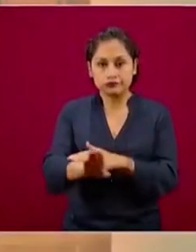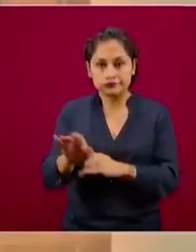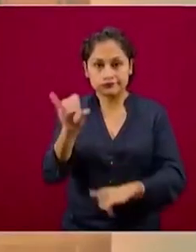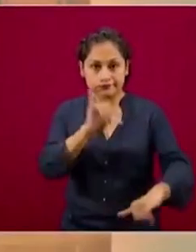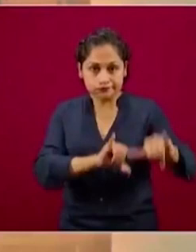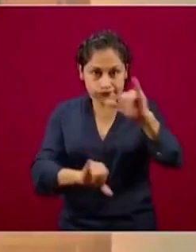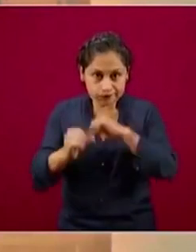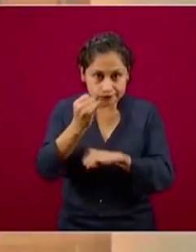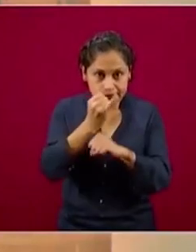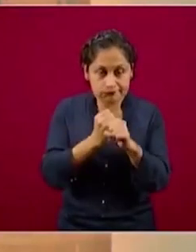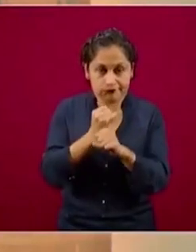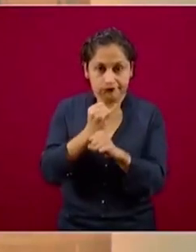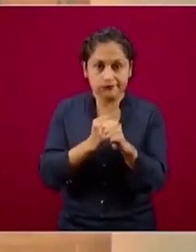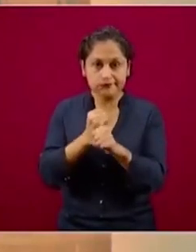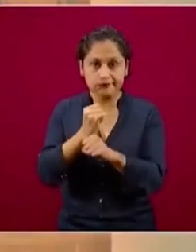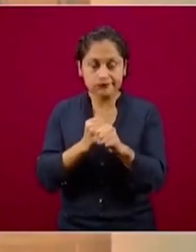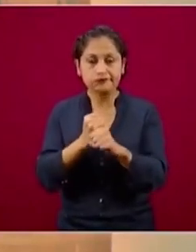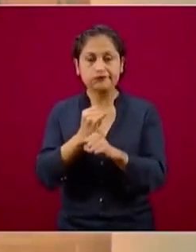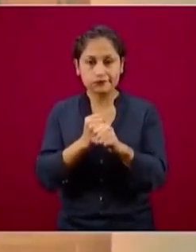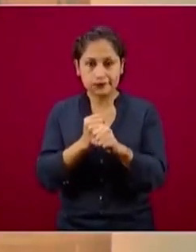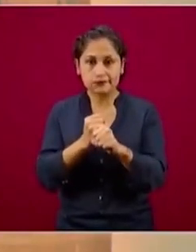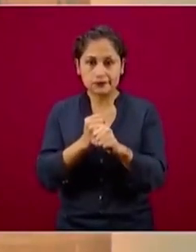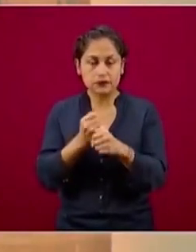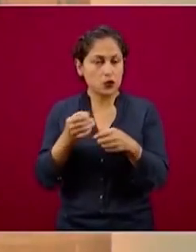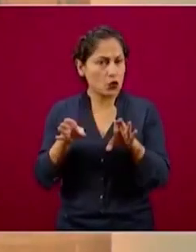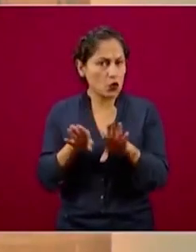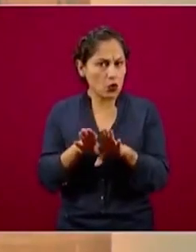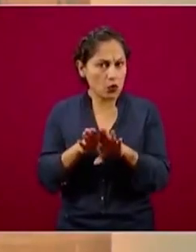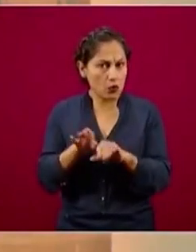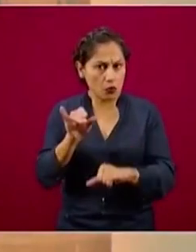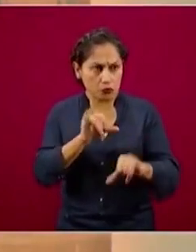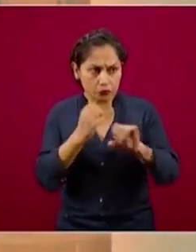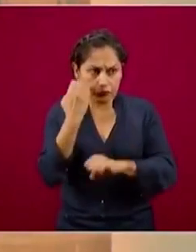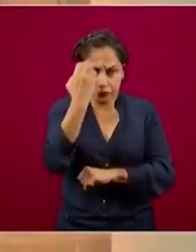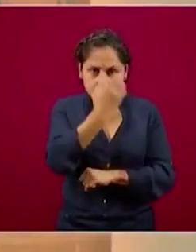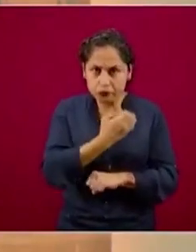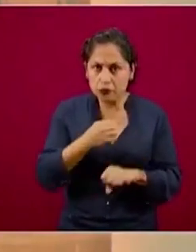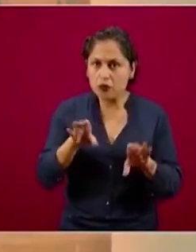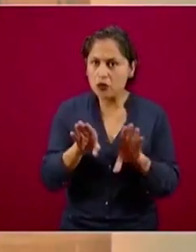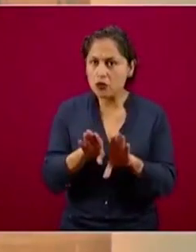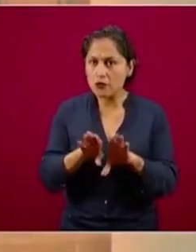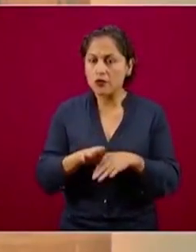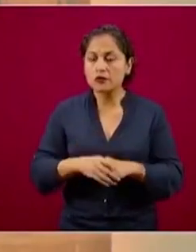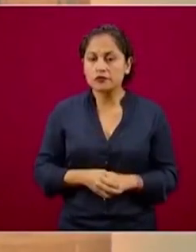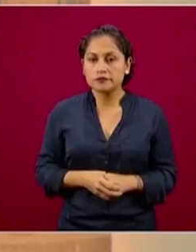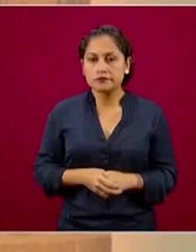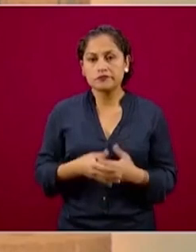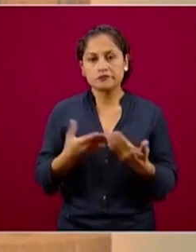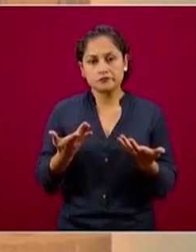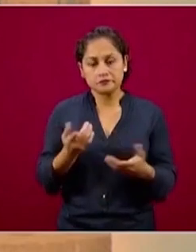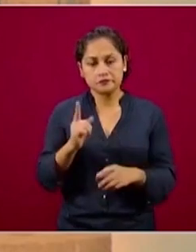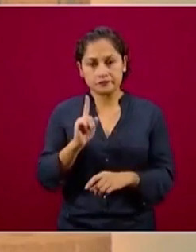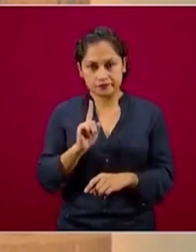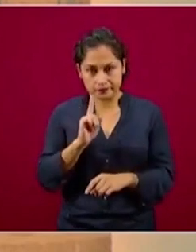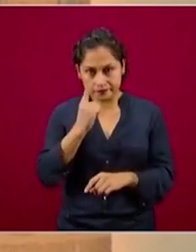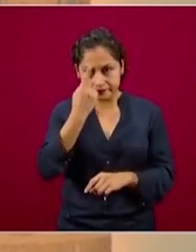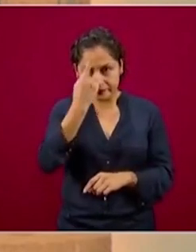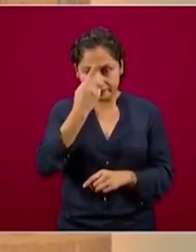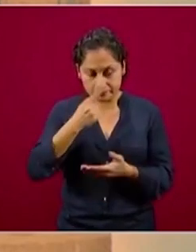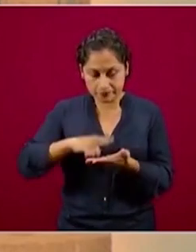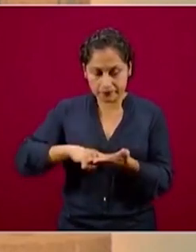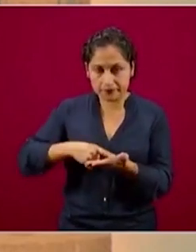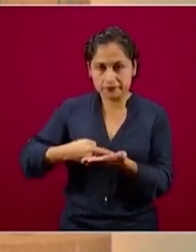protocolo de estudio que incluye lógicamente en su momento la toma de la muestra para